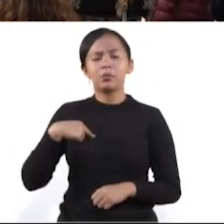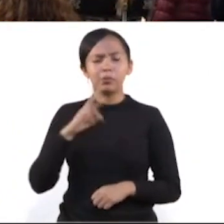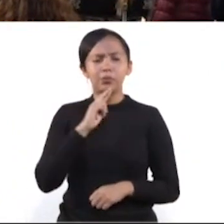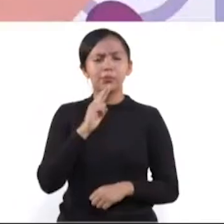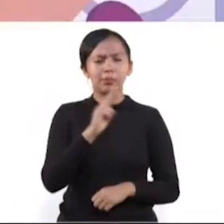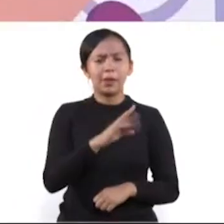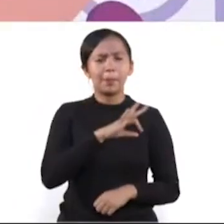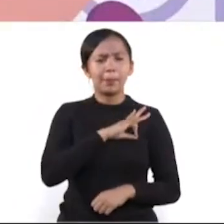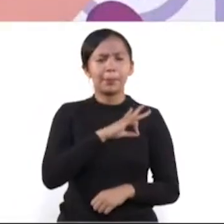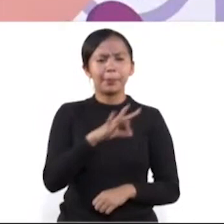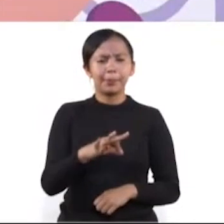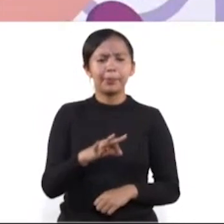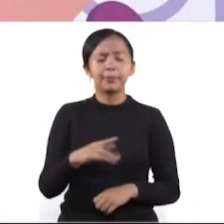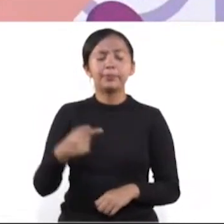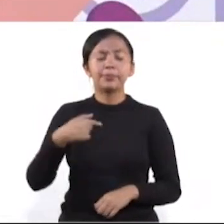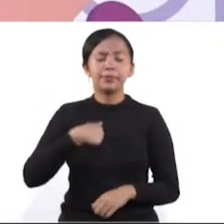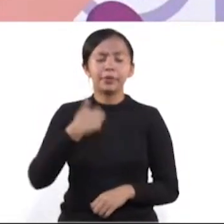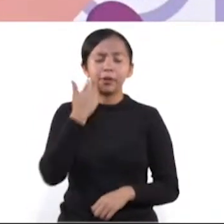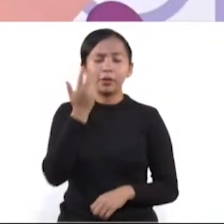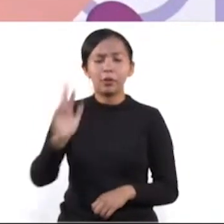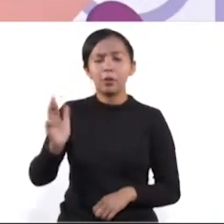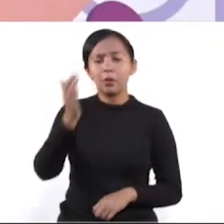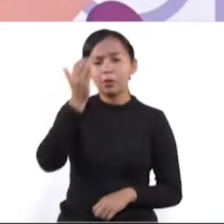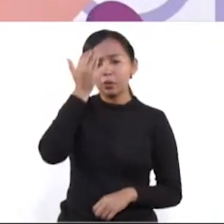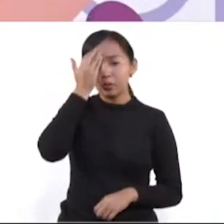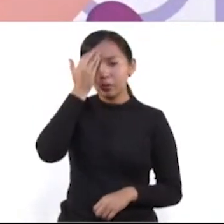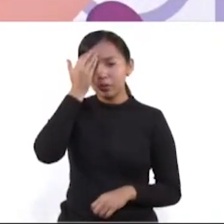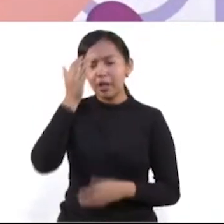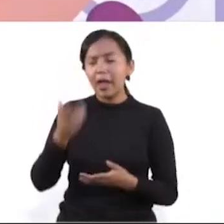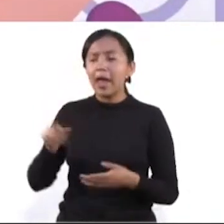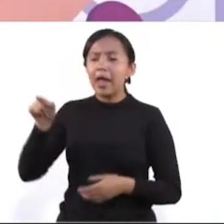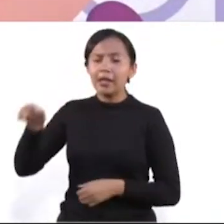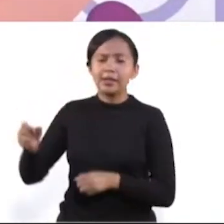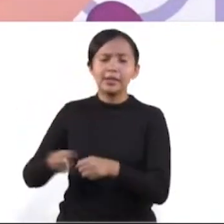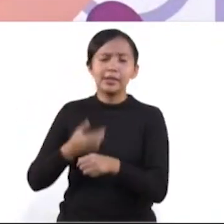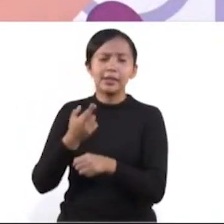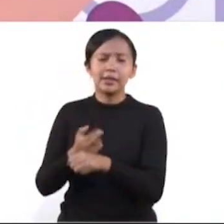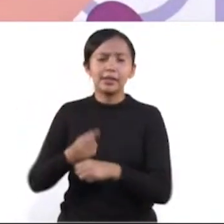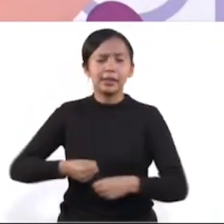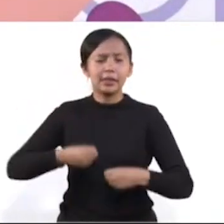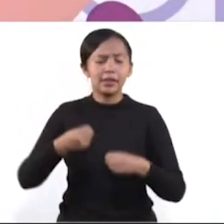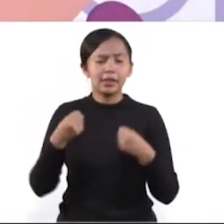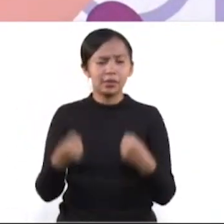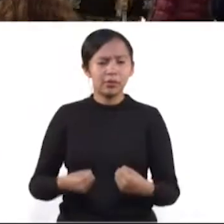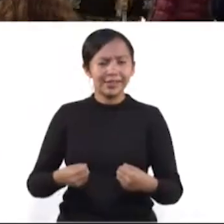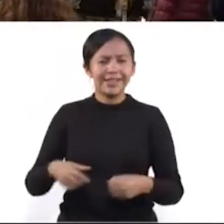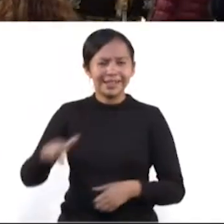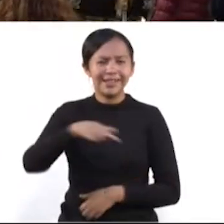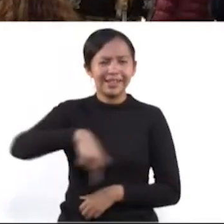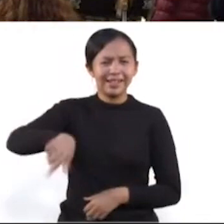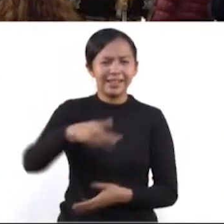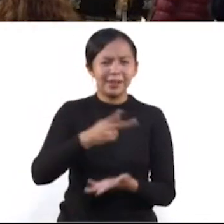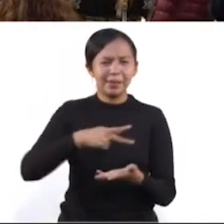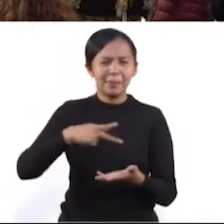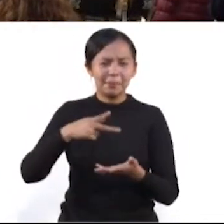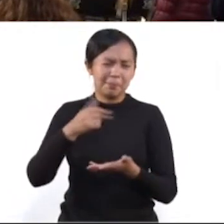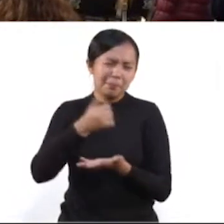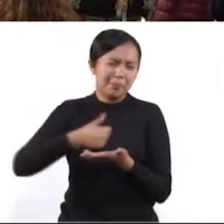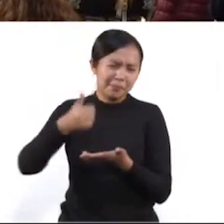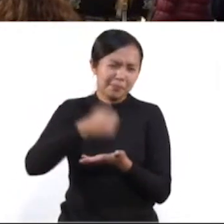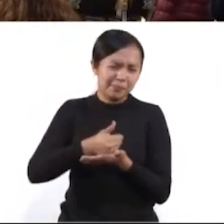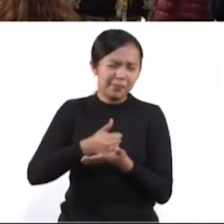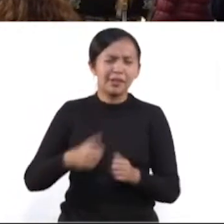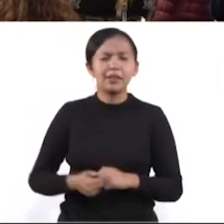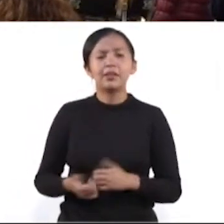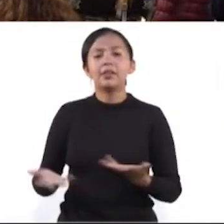incluye feminicidios y homicidios dolosos, informó Sayuri Herrera, coordinadora general de investigación de delitos de género y atención